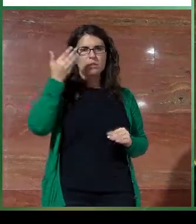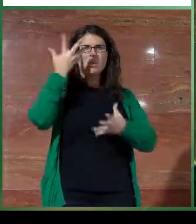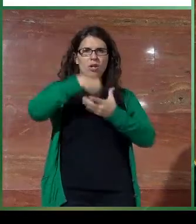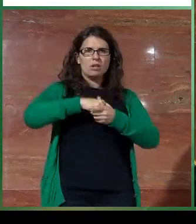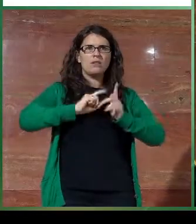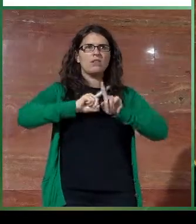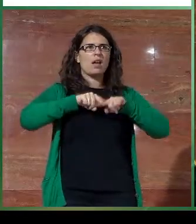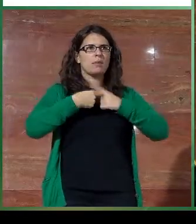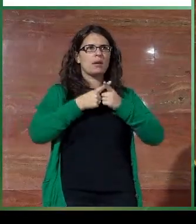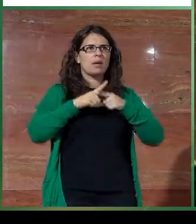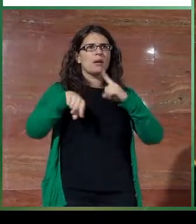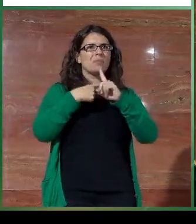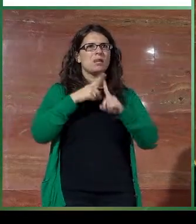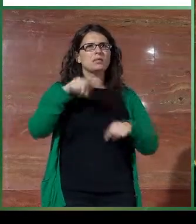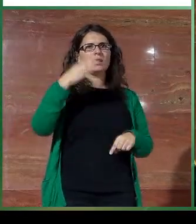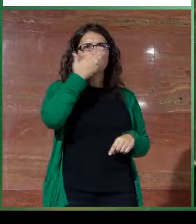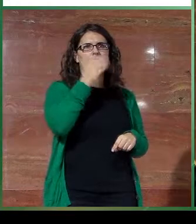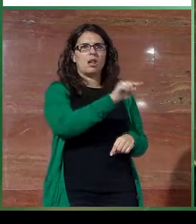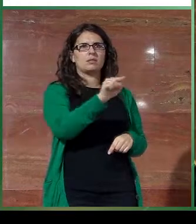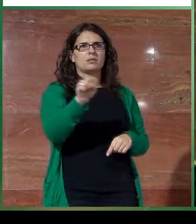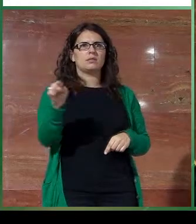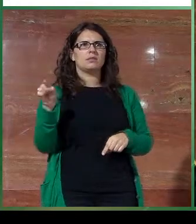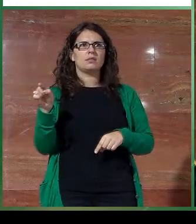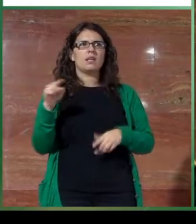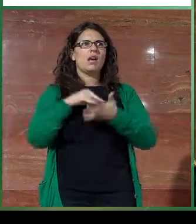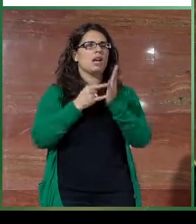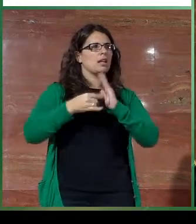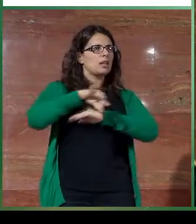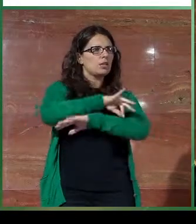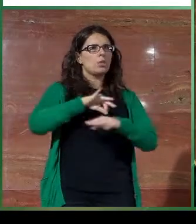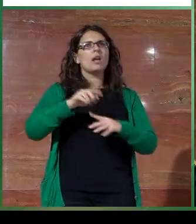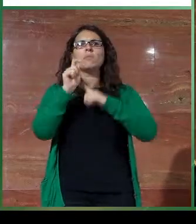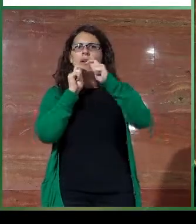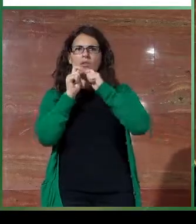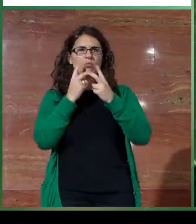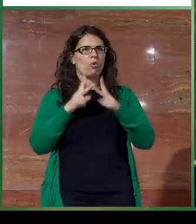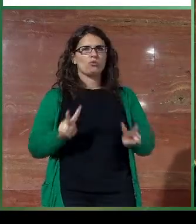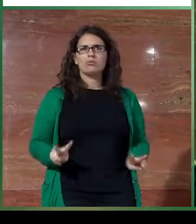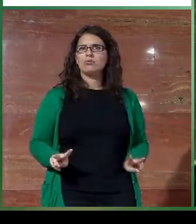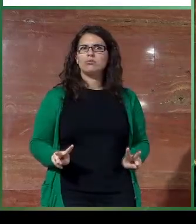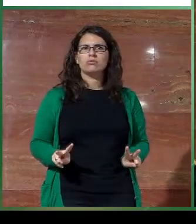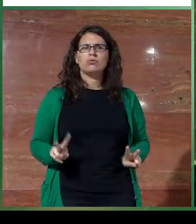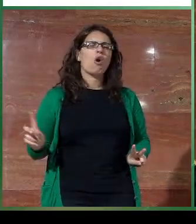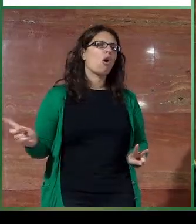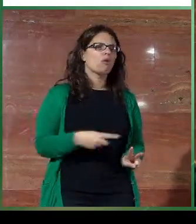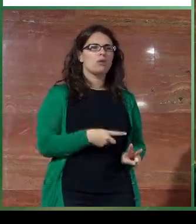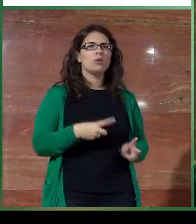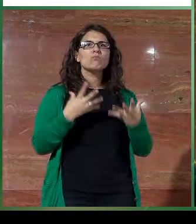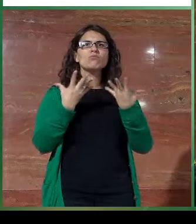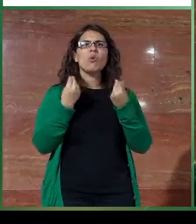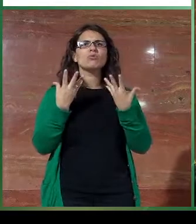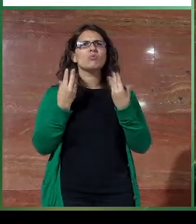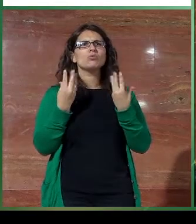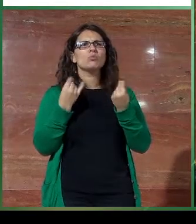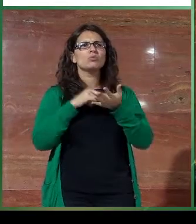familia y desde las escuelas, y desde arquitectura y desde periodismo. Hay mucho egocentrismo por parte